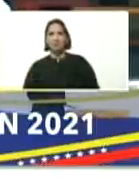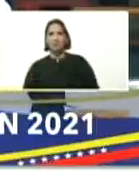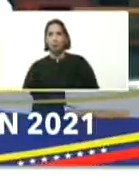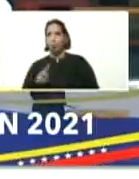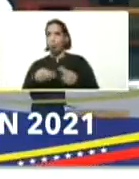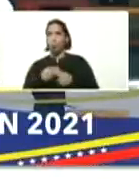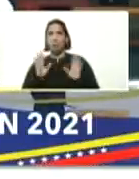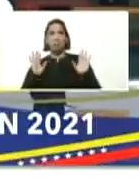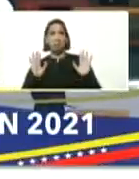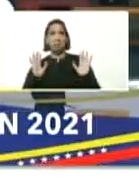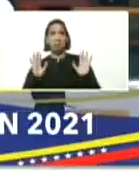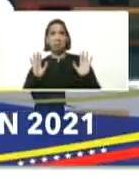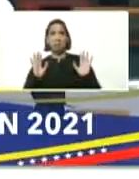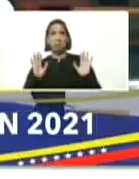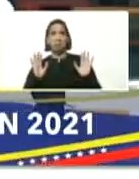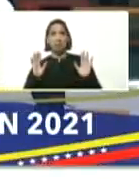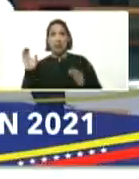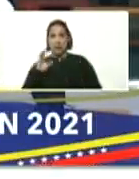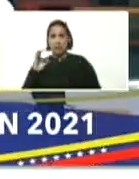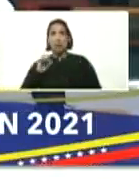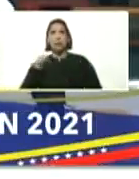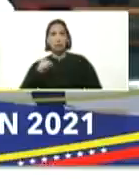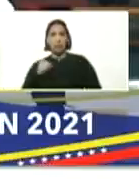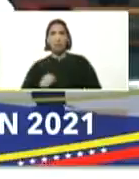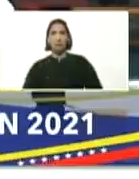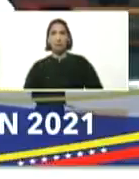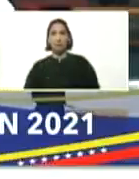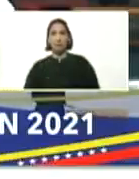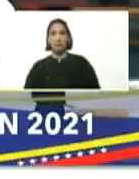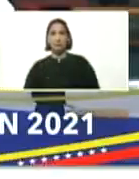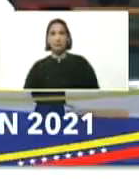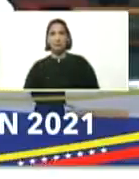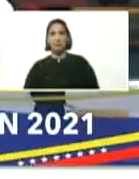Nunca. Caraquistas había conocido.